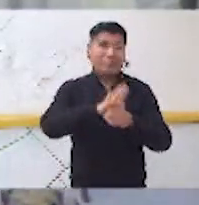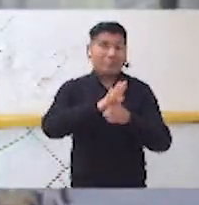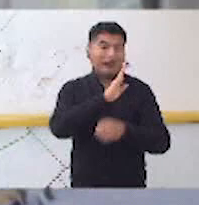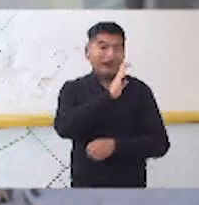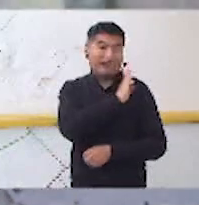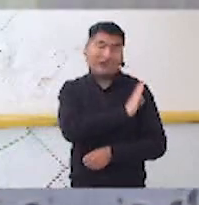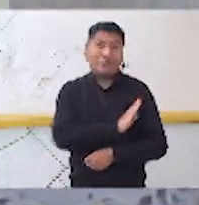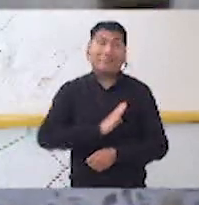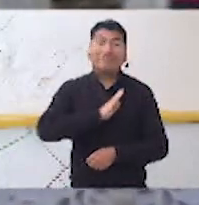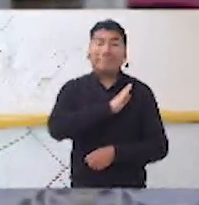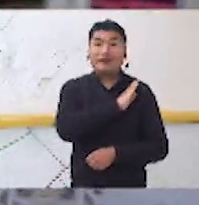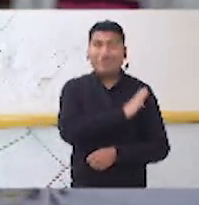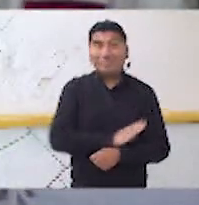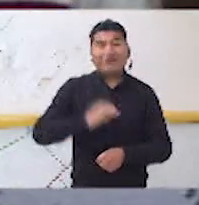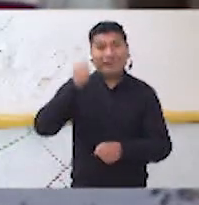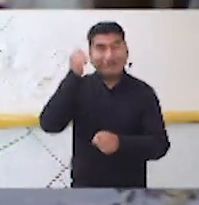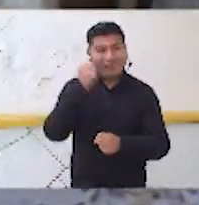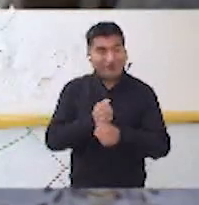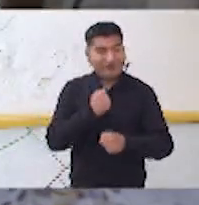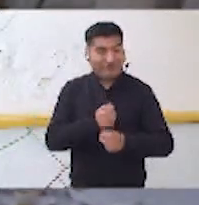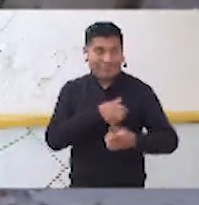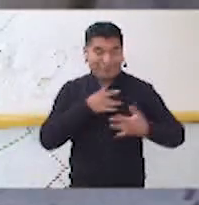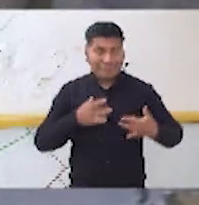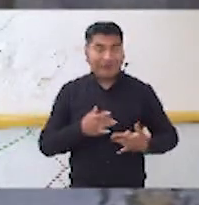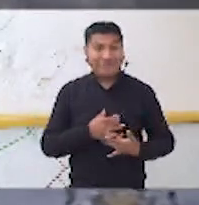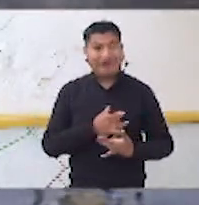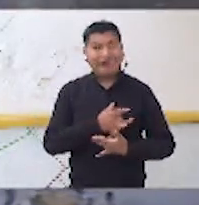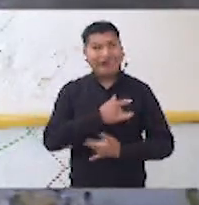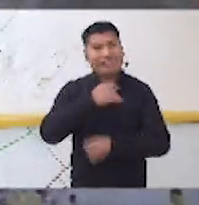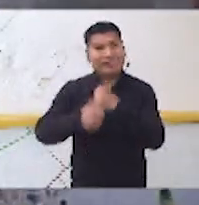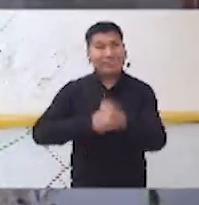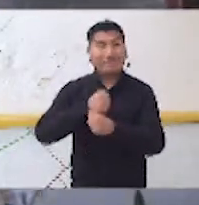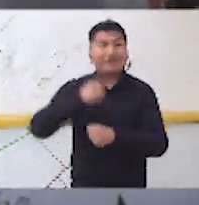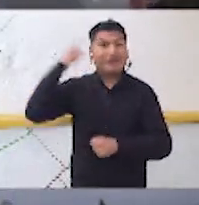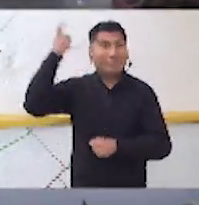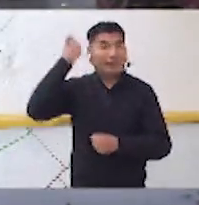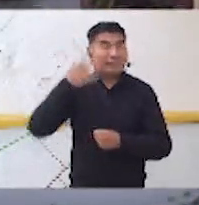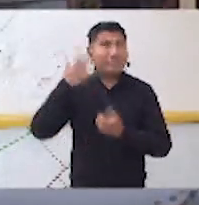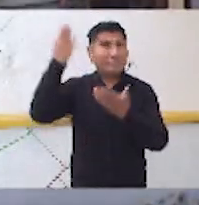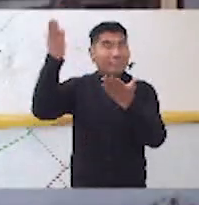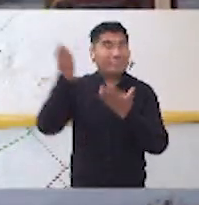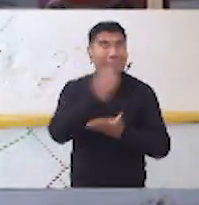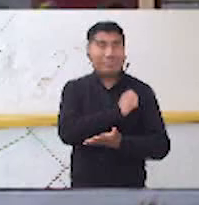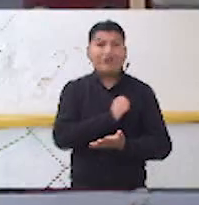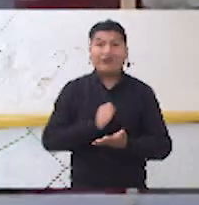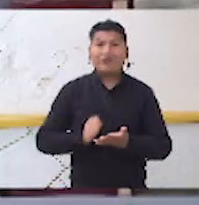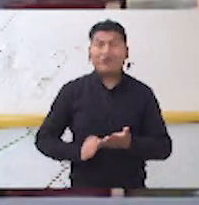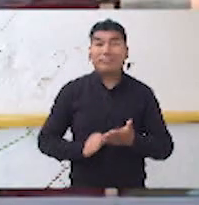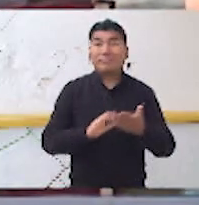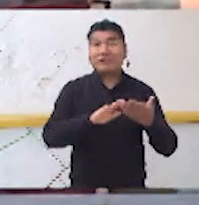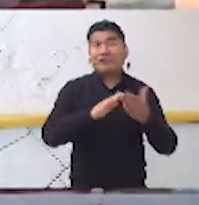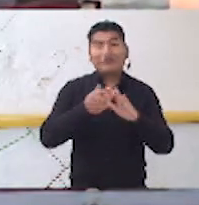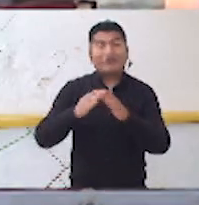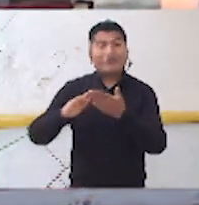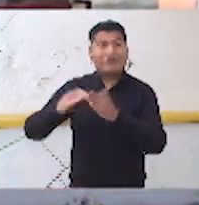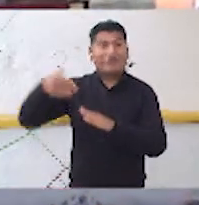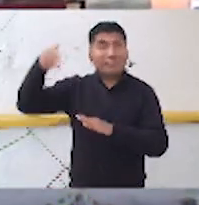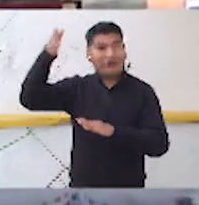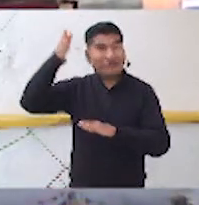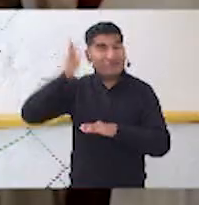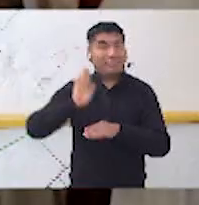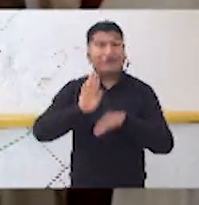misión, trabaja en ella de corazón. Año de gracia nos da el Señor, pueblo de